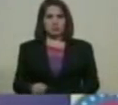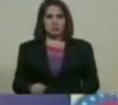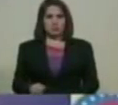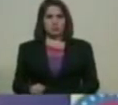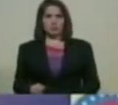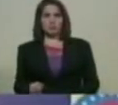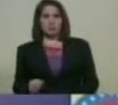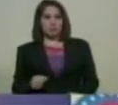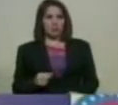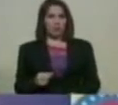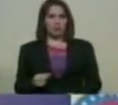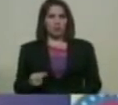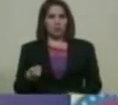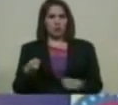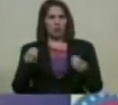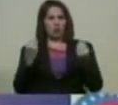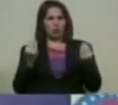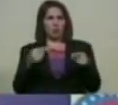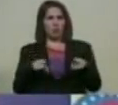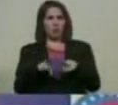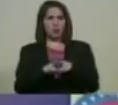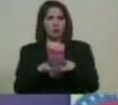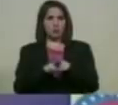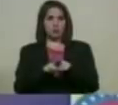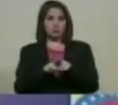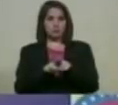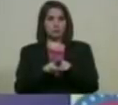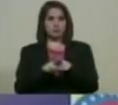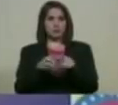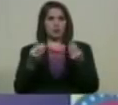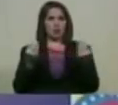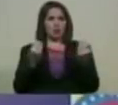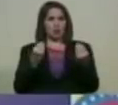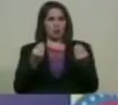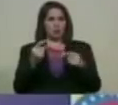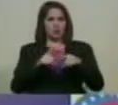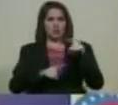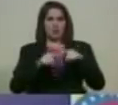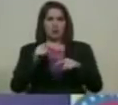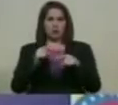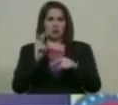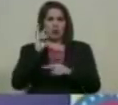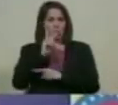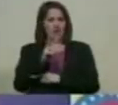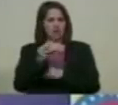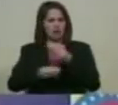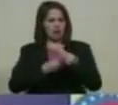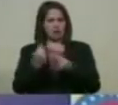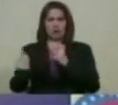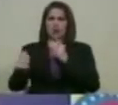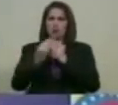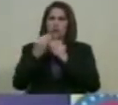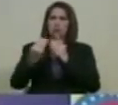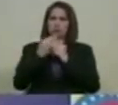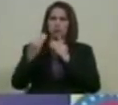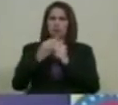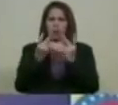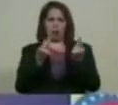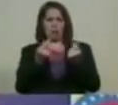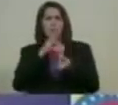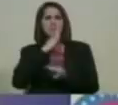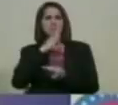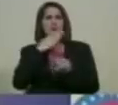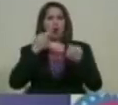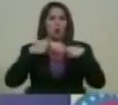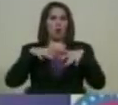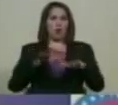Estábamos en el foco igualito. Muchas de las cosas que ahora nos hacen de manera abierta y vulgar, perseguirnos una cuenta bancaria,